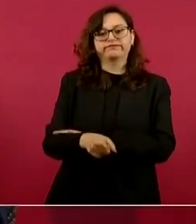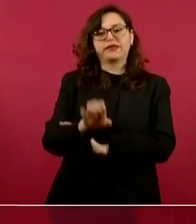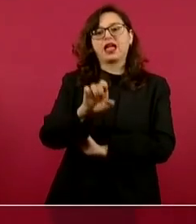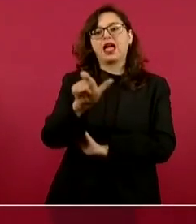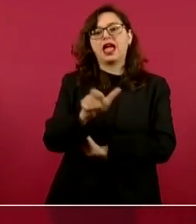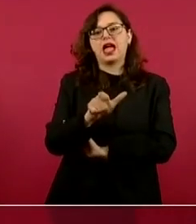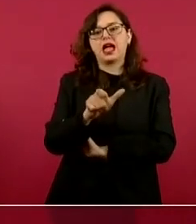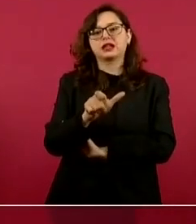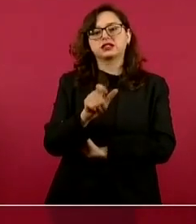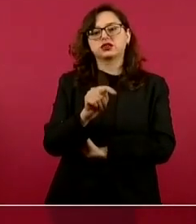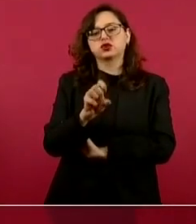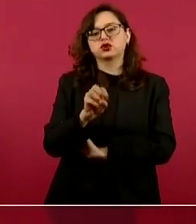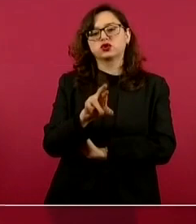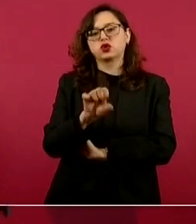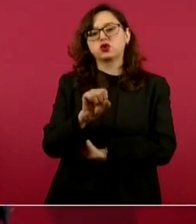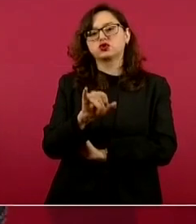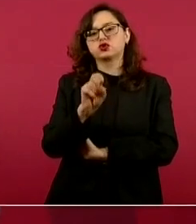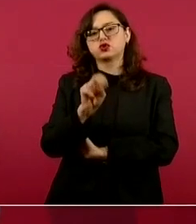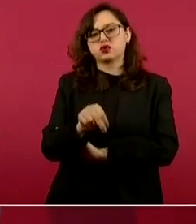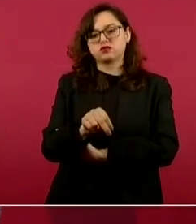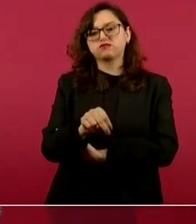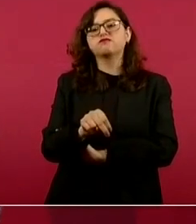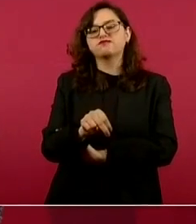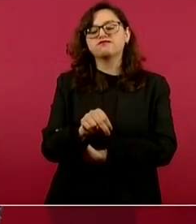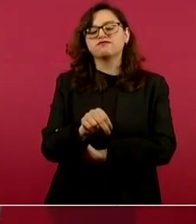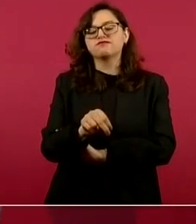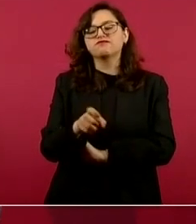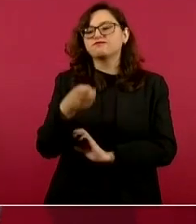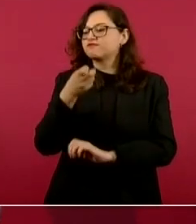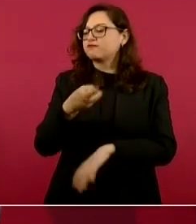de los delitos que se tienen.